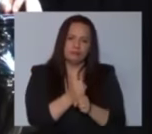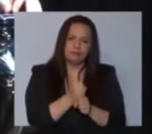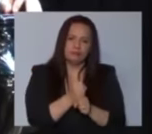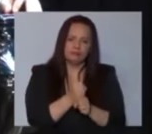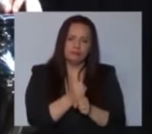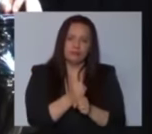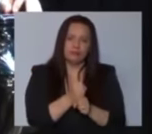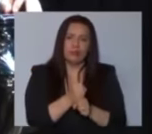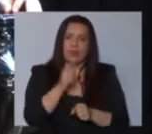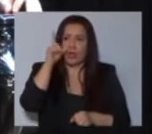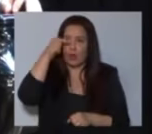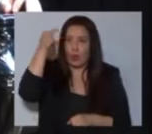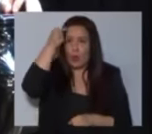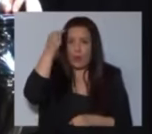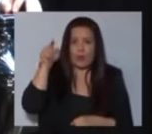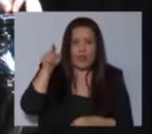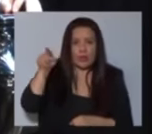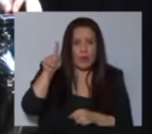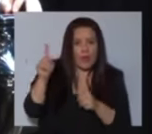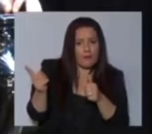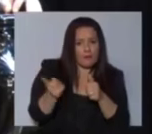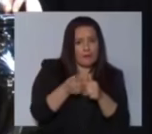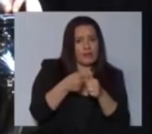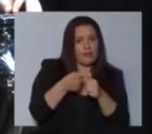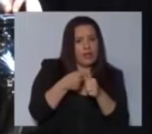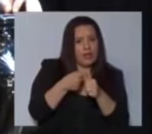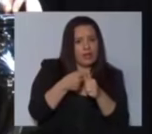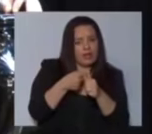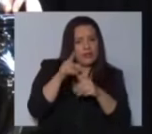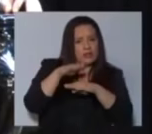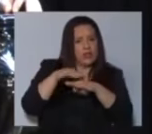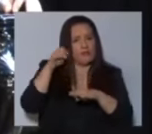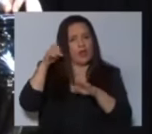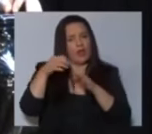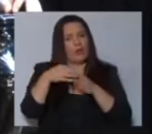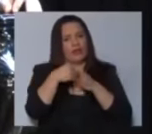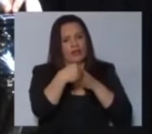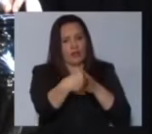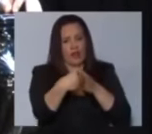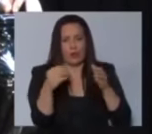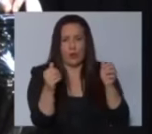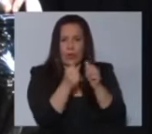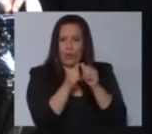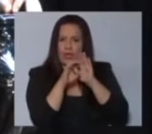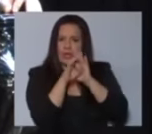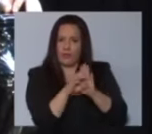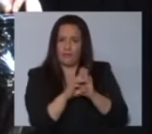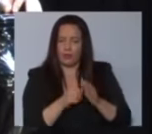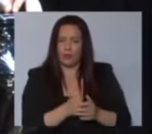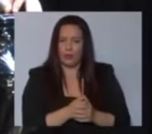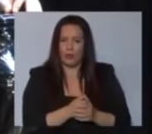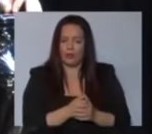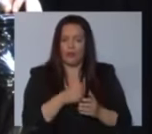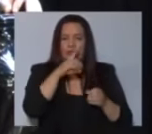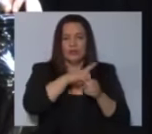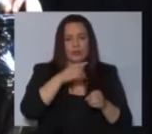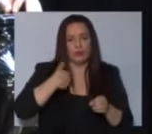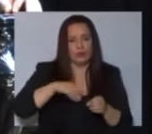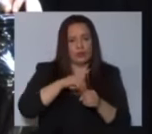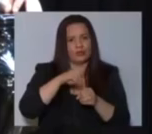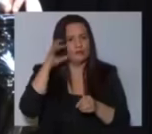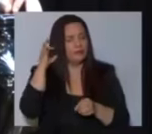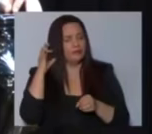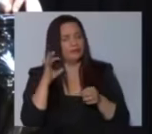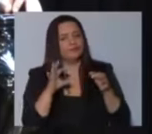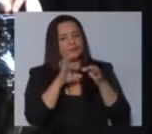¿Acaso no es el gobierno de la República el primer llamado a liderar con ejemplo? Los diputados y diputadas de la